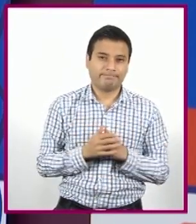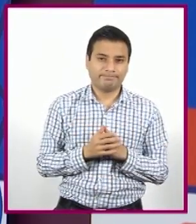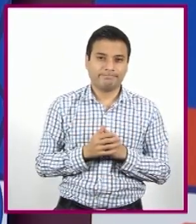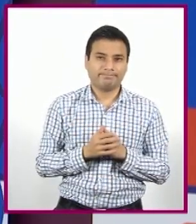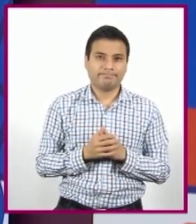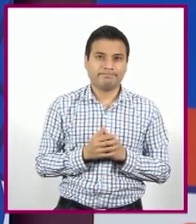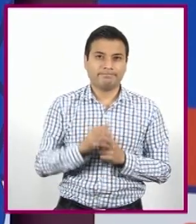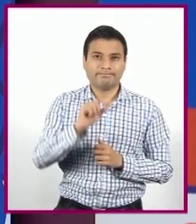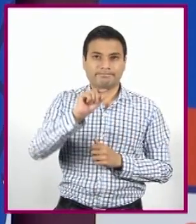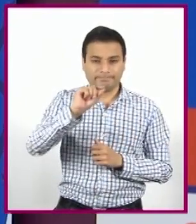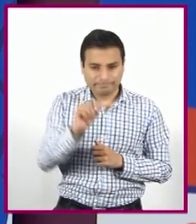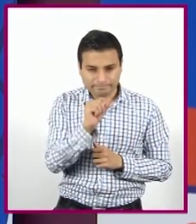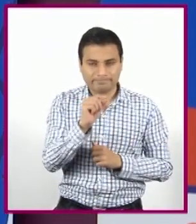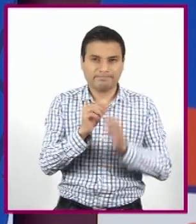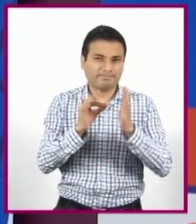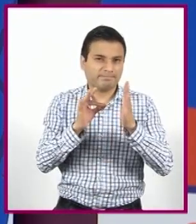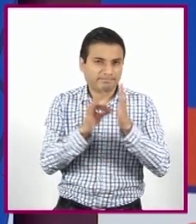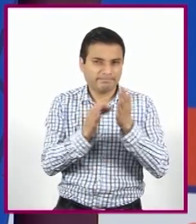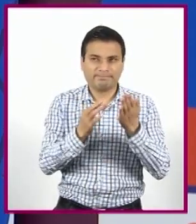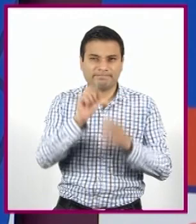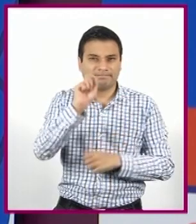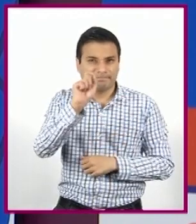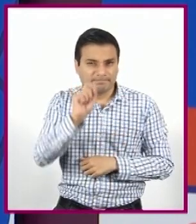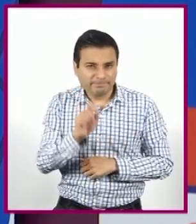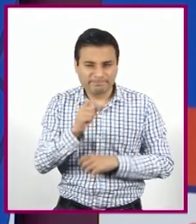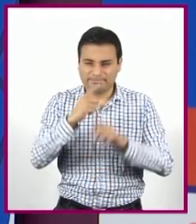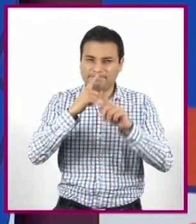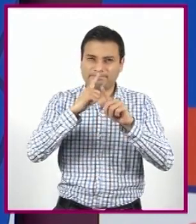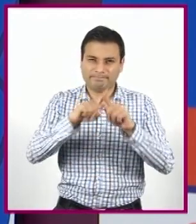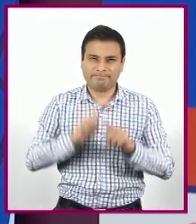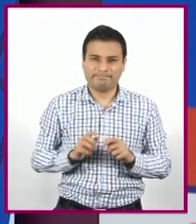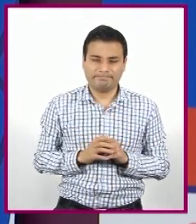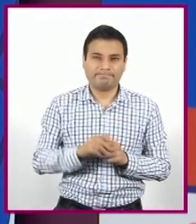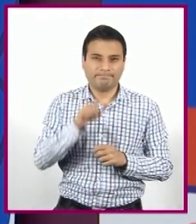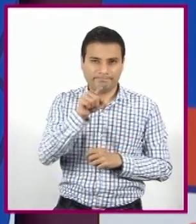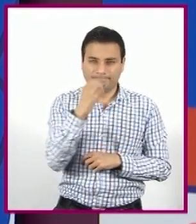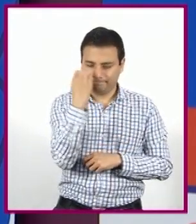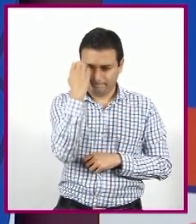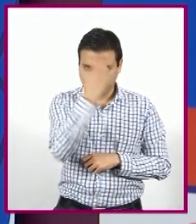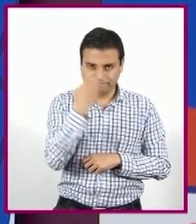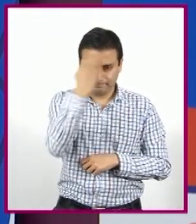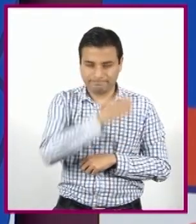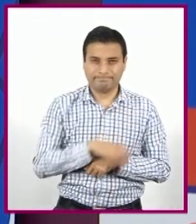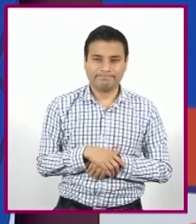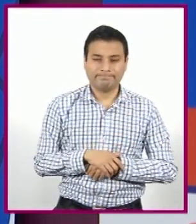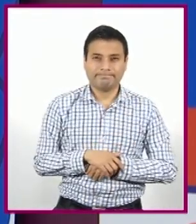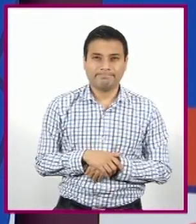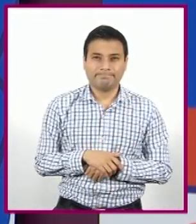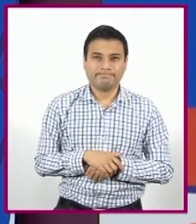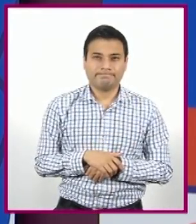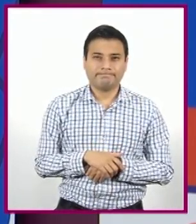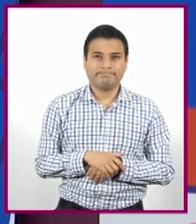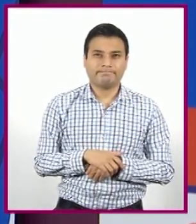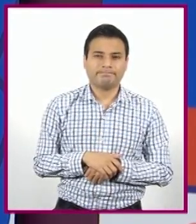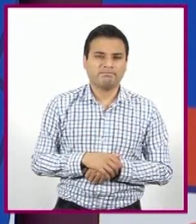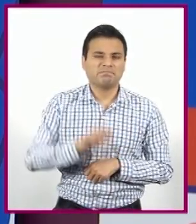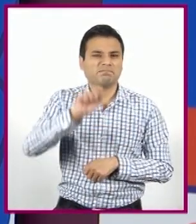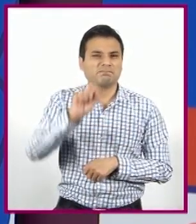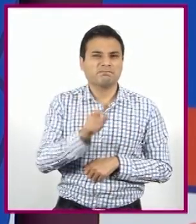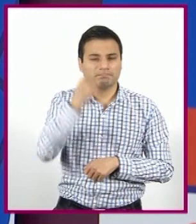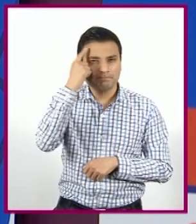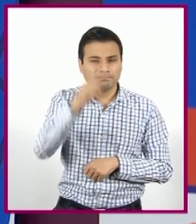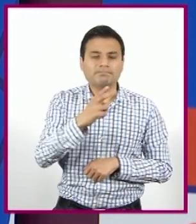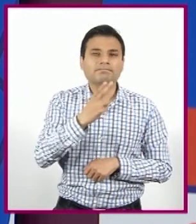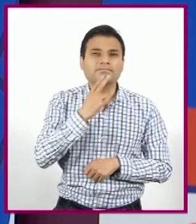de signos de puntuación, punto final de oración, párrafo y texto, comas para separar